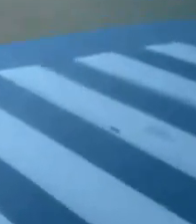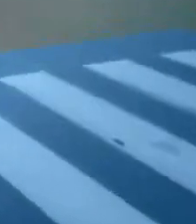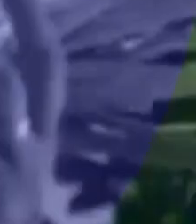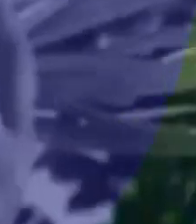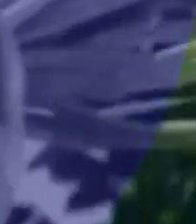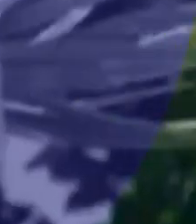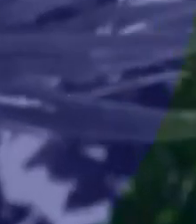¡Gracias!